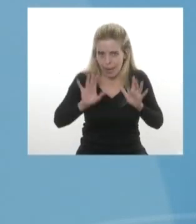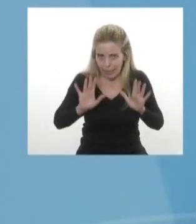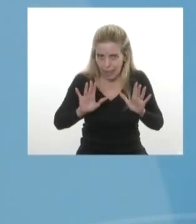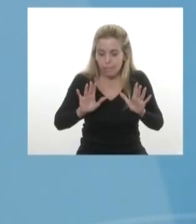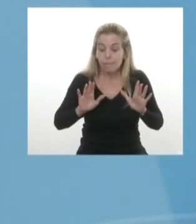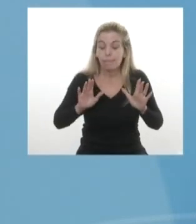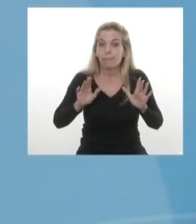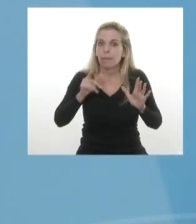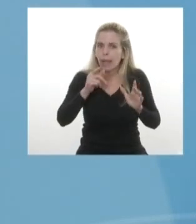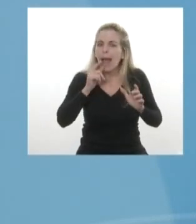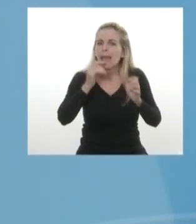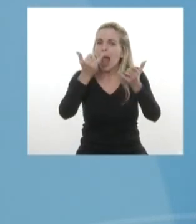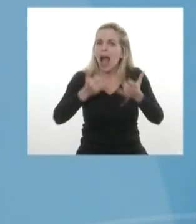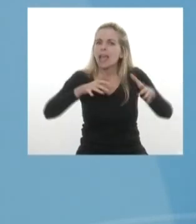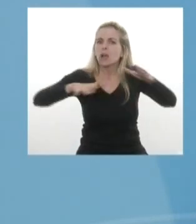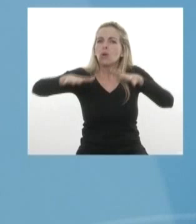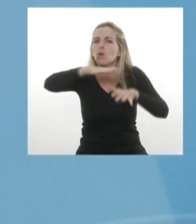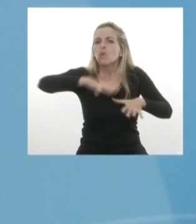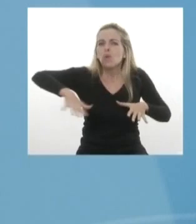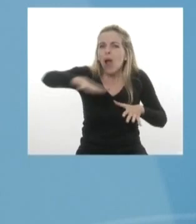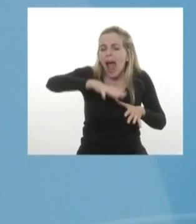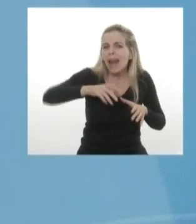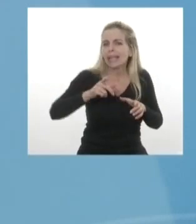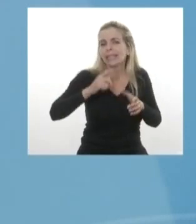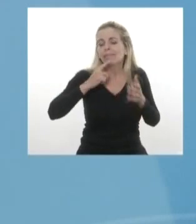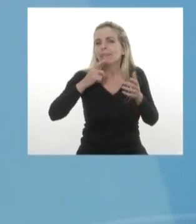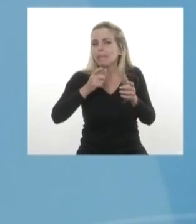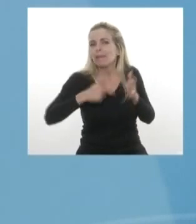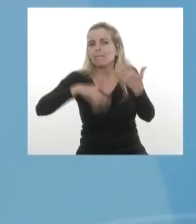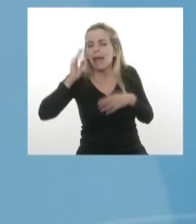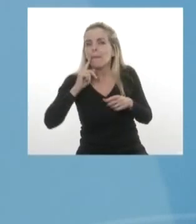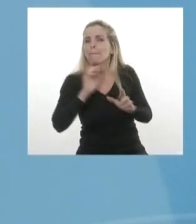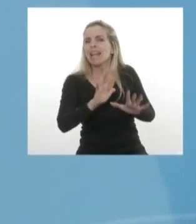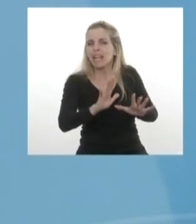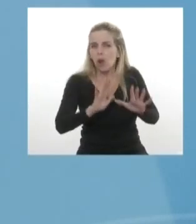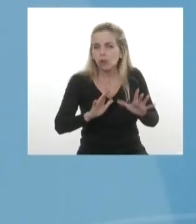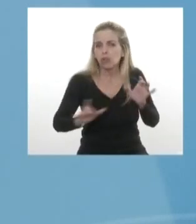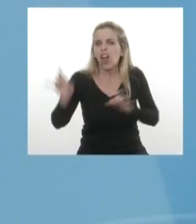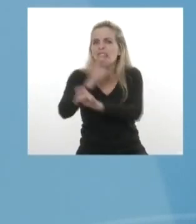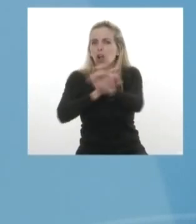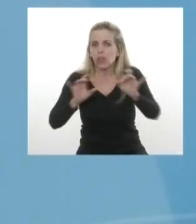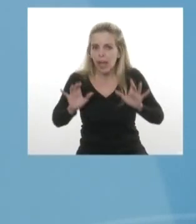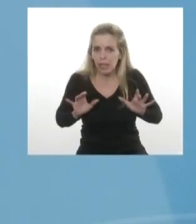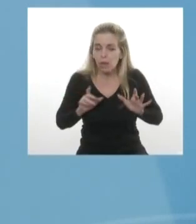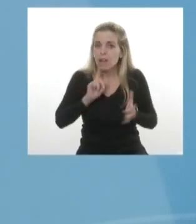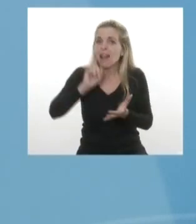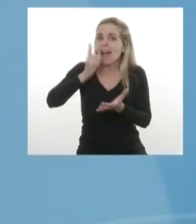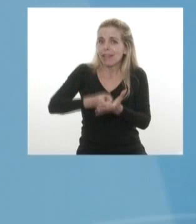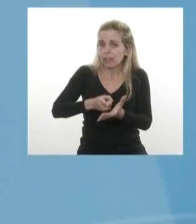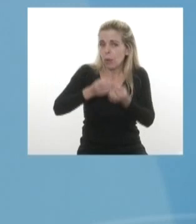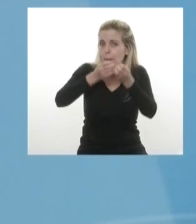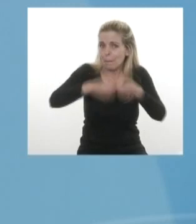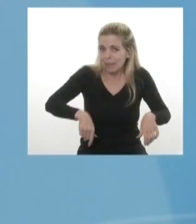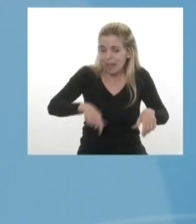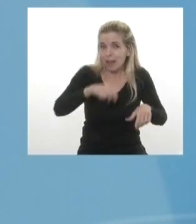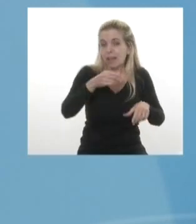encuadren en alto riesgo o en alarma epidemiológica. La medida regirá desde